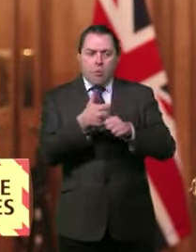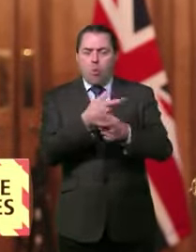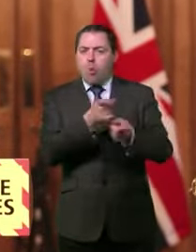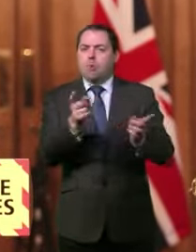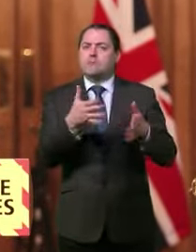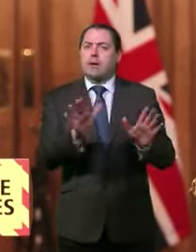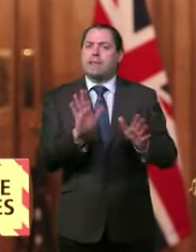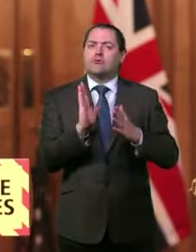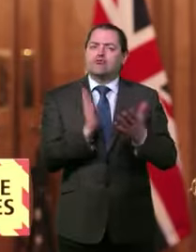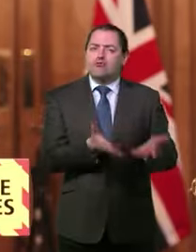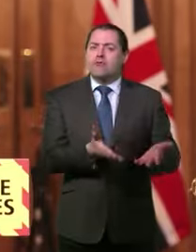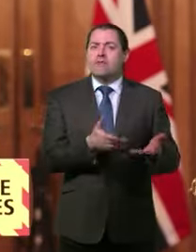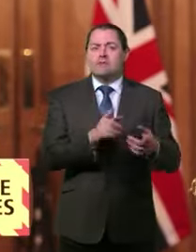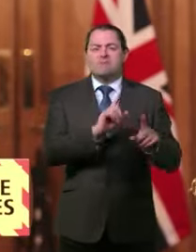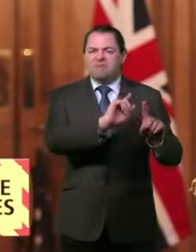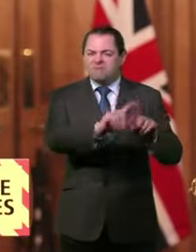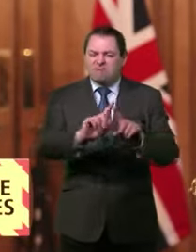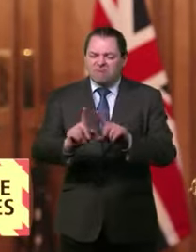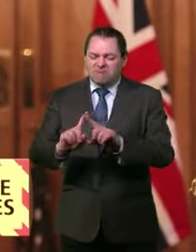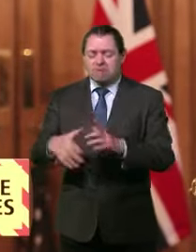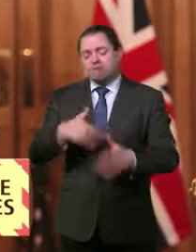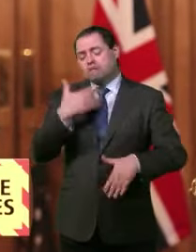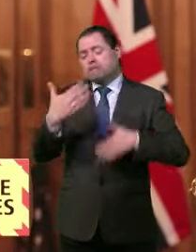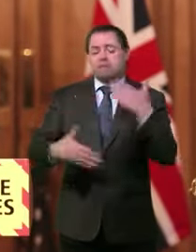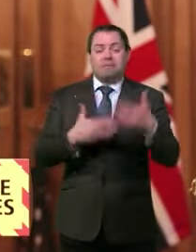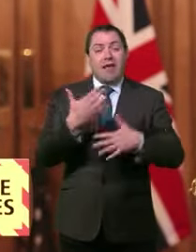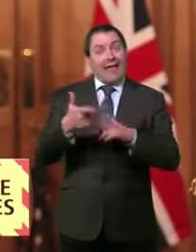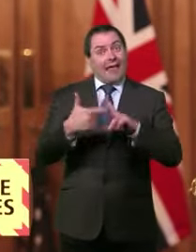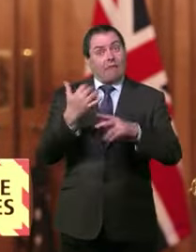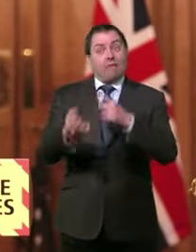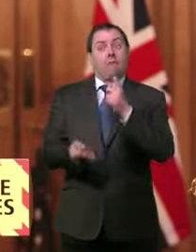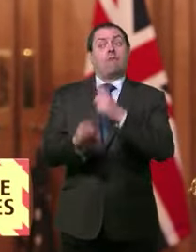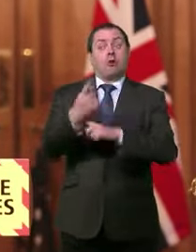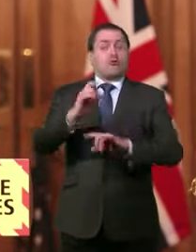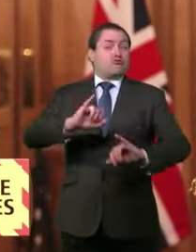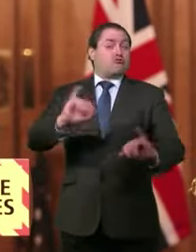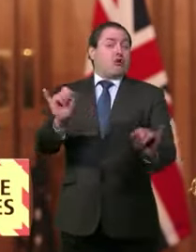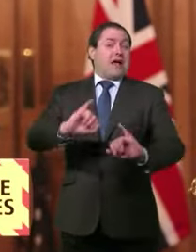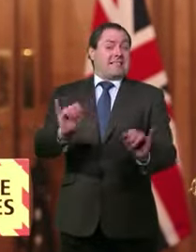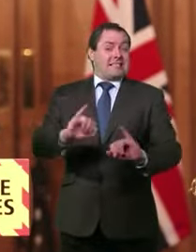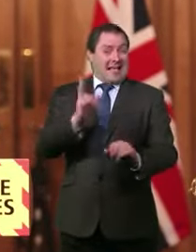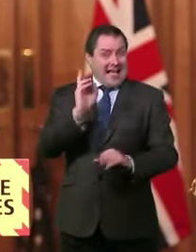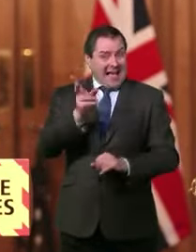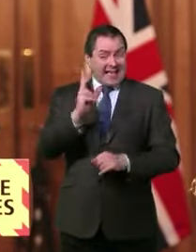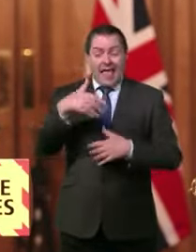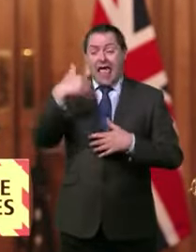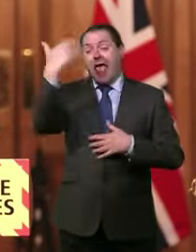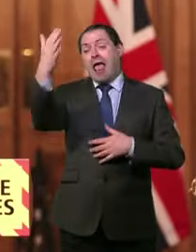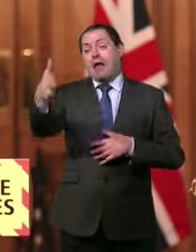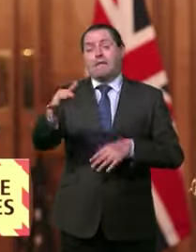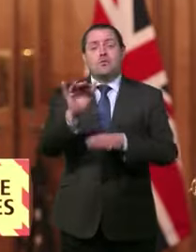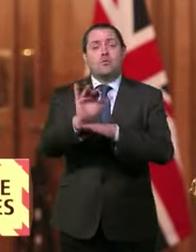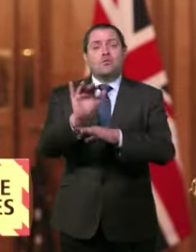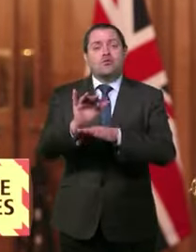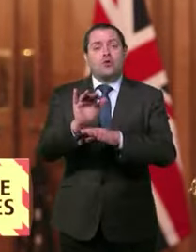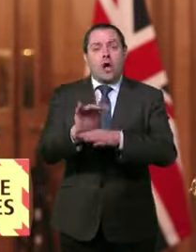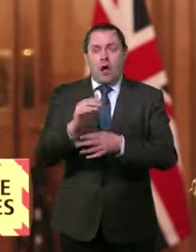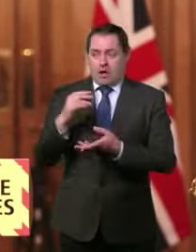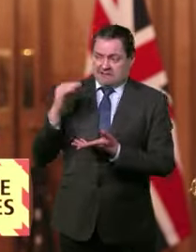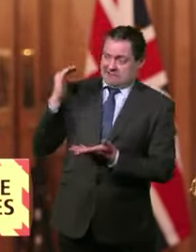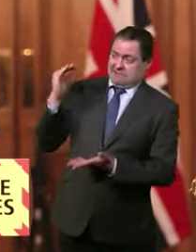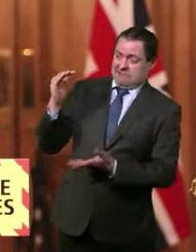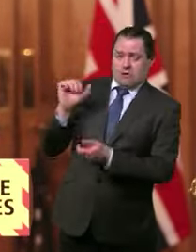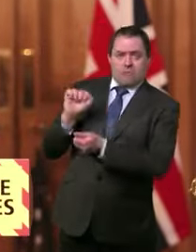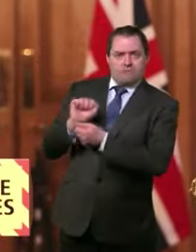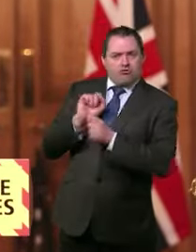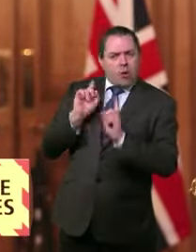no podremos responder con la osadía con la que respondimos esta vez así que quiero ser honesto con